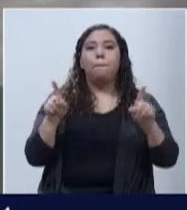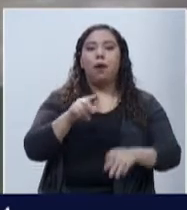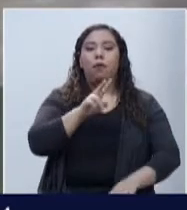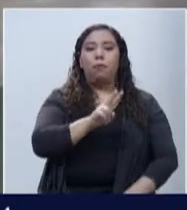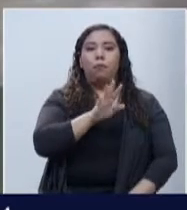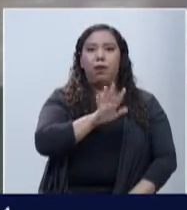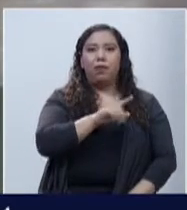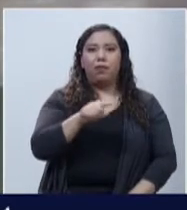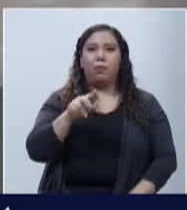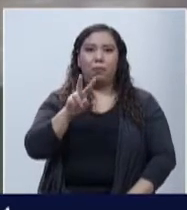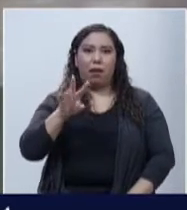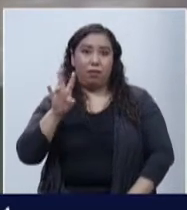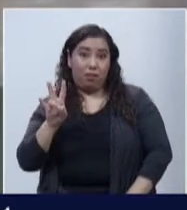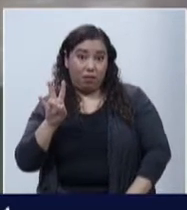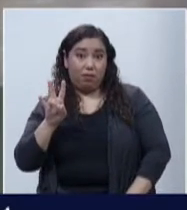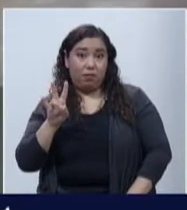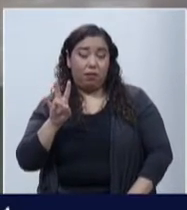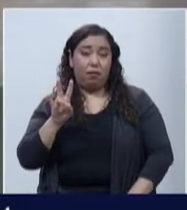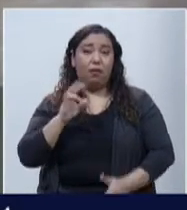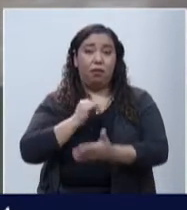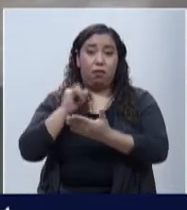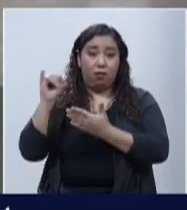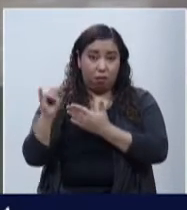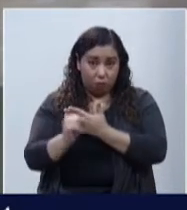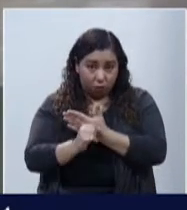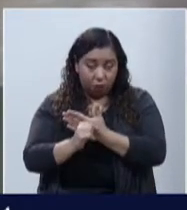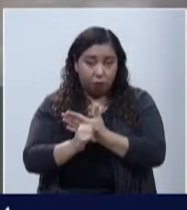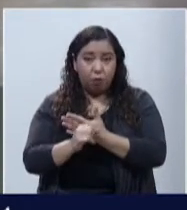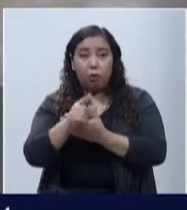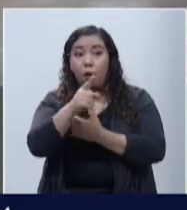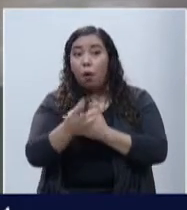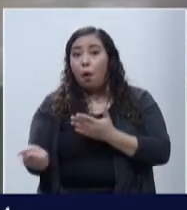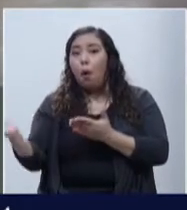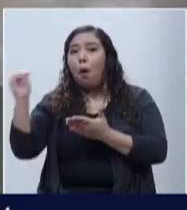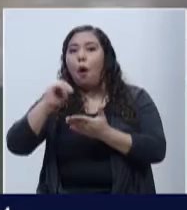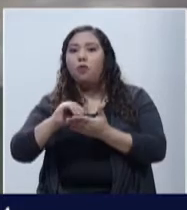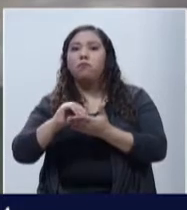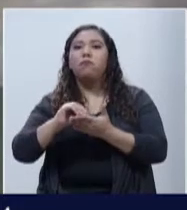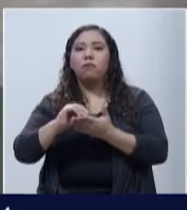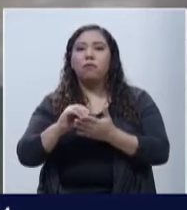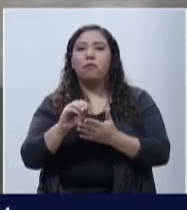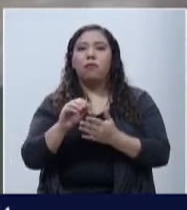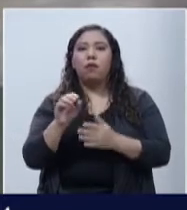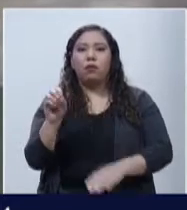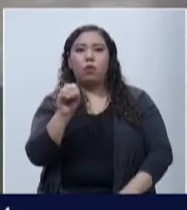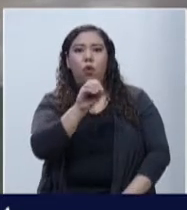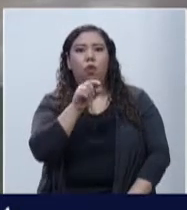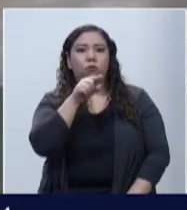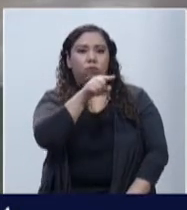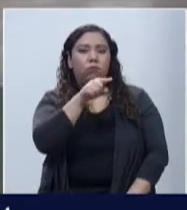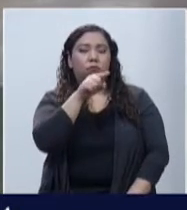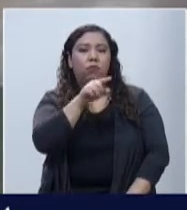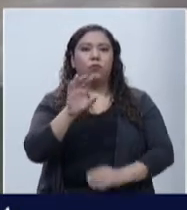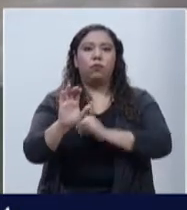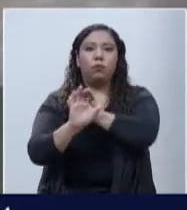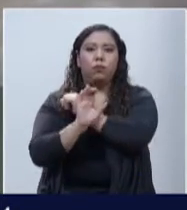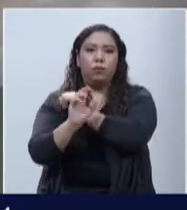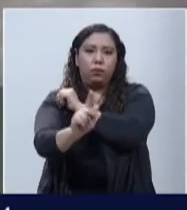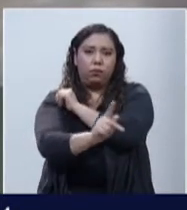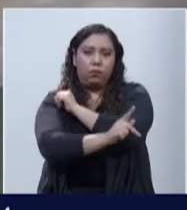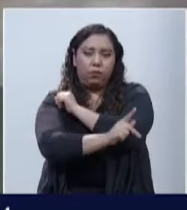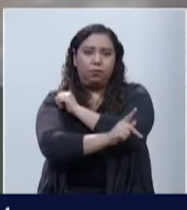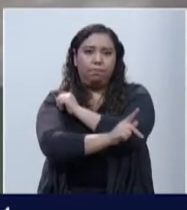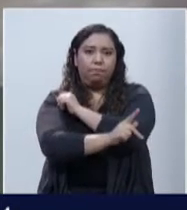de este mes también ya se está reincorporando reactivando en el occidente nuestro país específicamente en copán ruinas